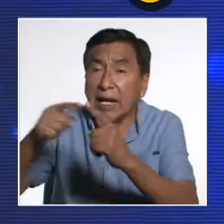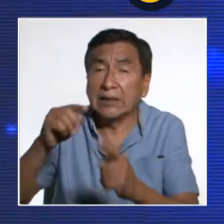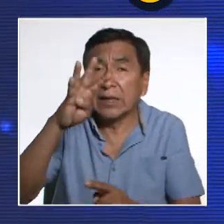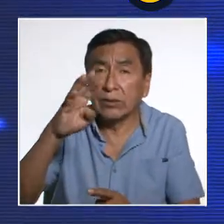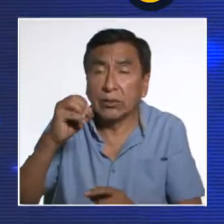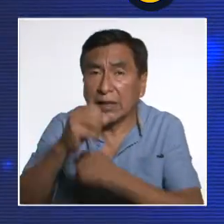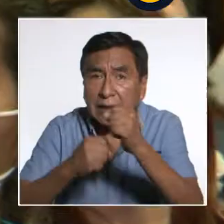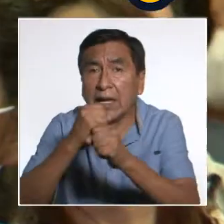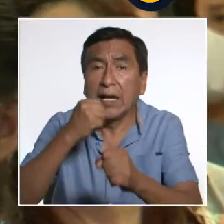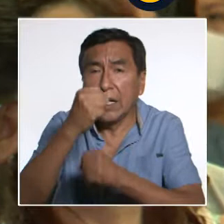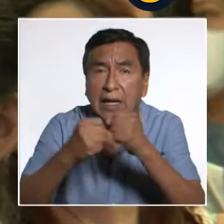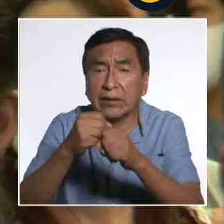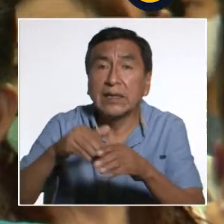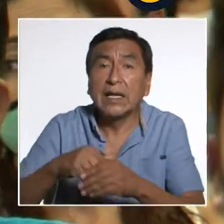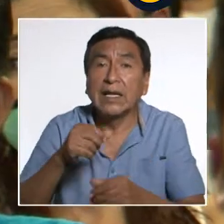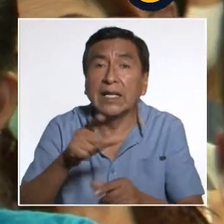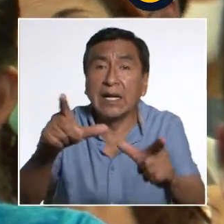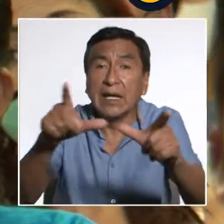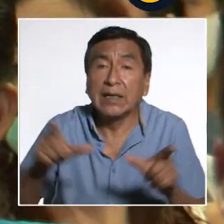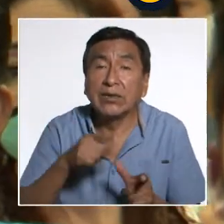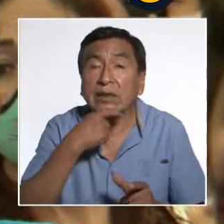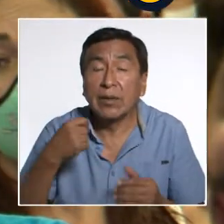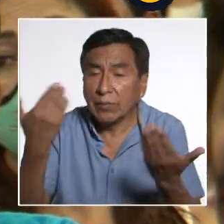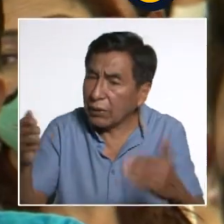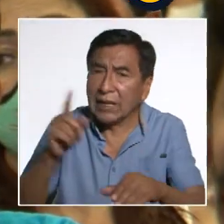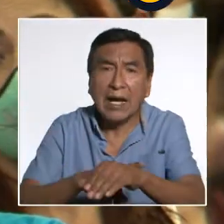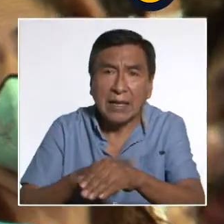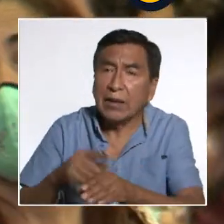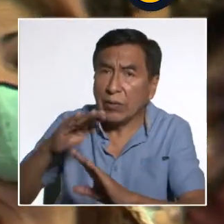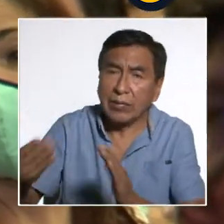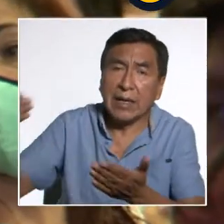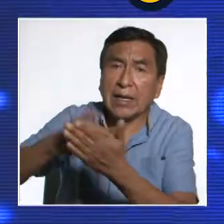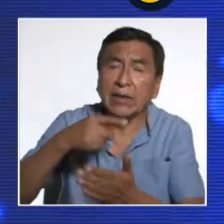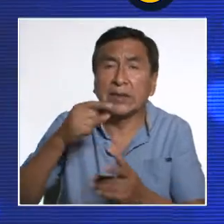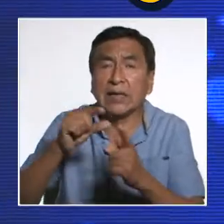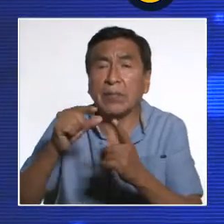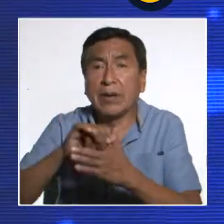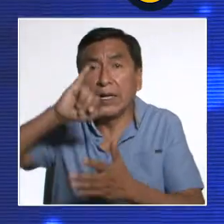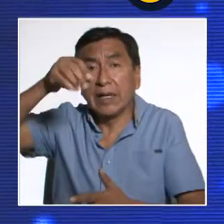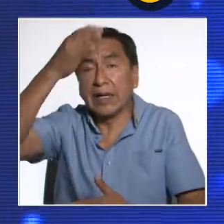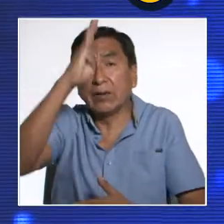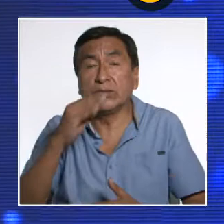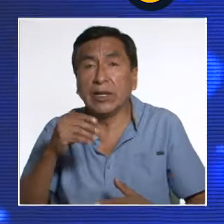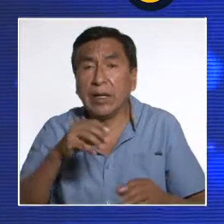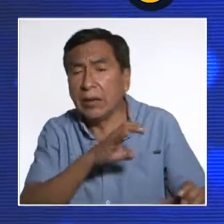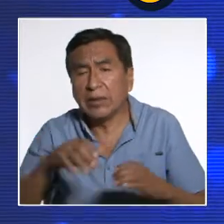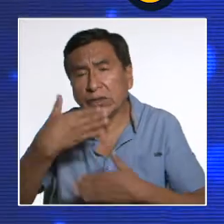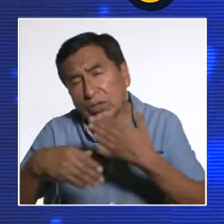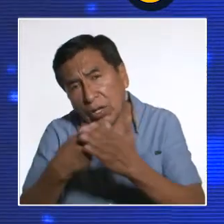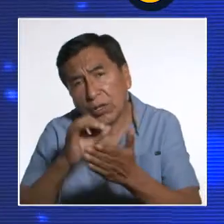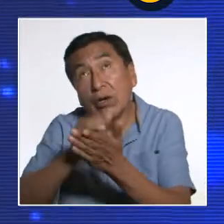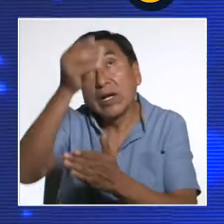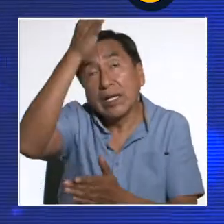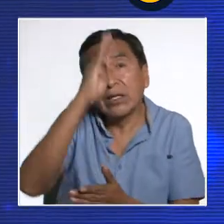pero el tiempo de la promesa había llegado. Y dice la palabra que Josué hizo todo lo que Dios le dijo, pero Dios